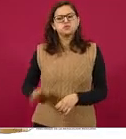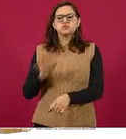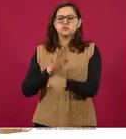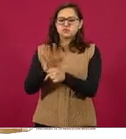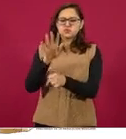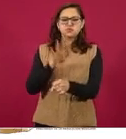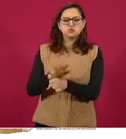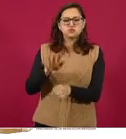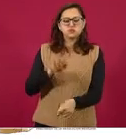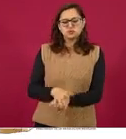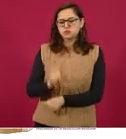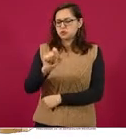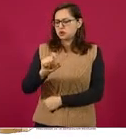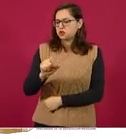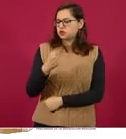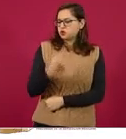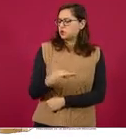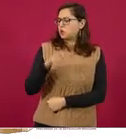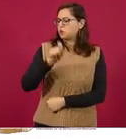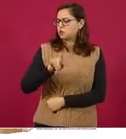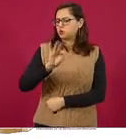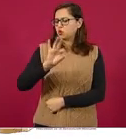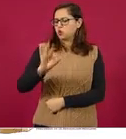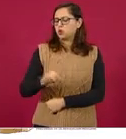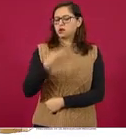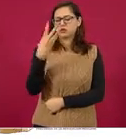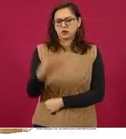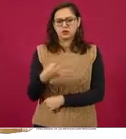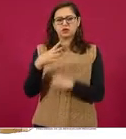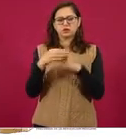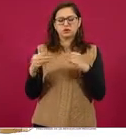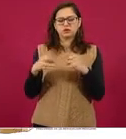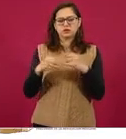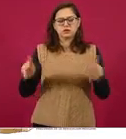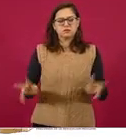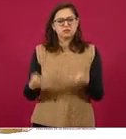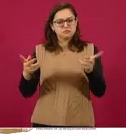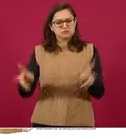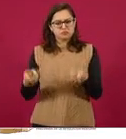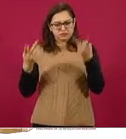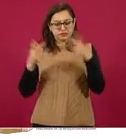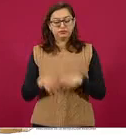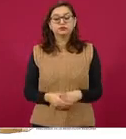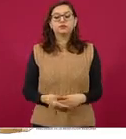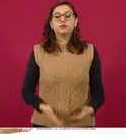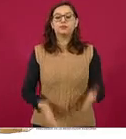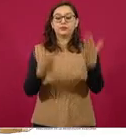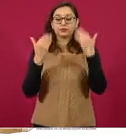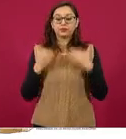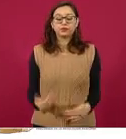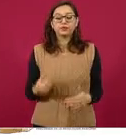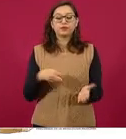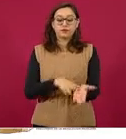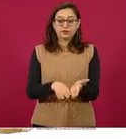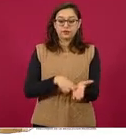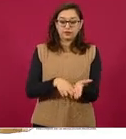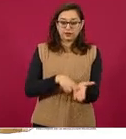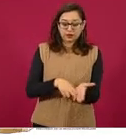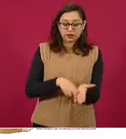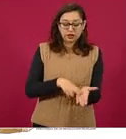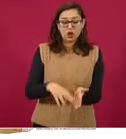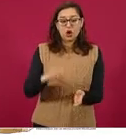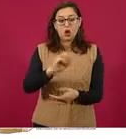público a 21 pesos con 44 centavos por litro. Y el diésel Oxxo Gas, otra vez en Gómez